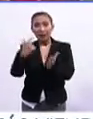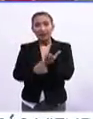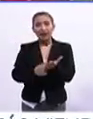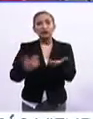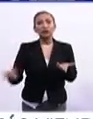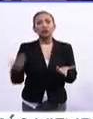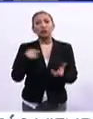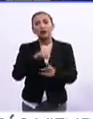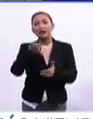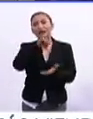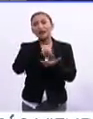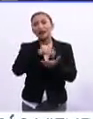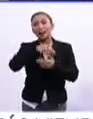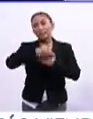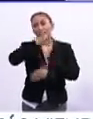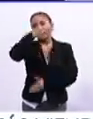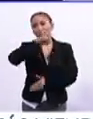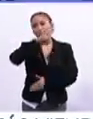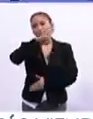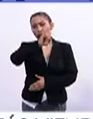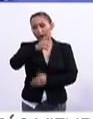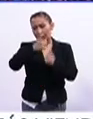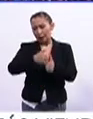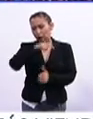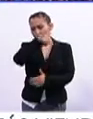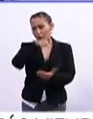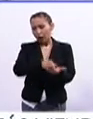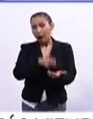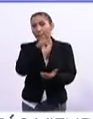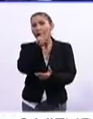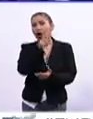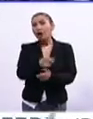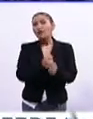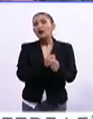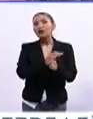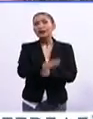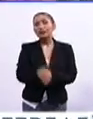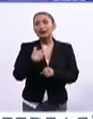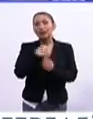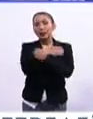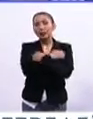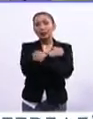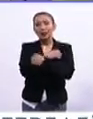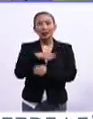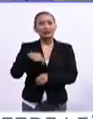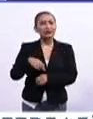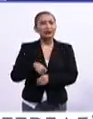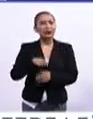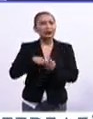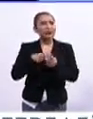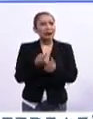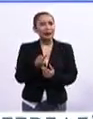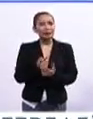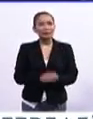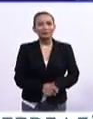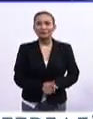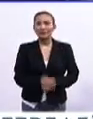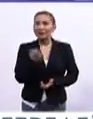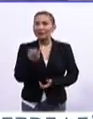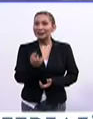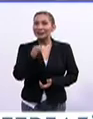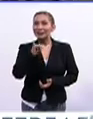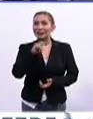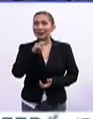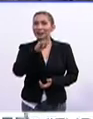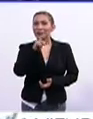de la iniciativa Central de Muros. Quédate en tu lugar porque lo mejor de la información en educación está a punto de comenzar. Esto